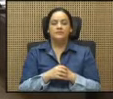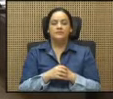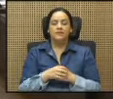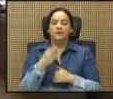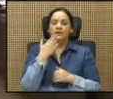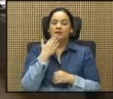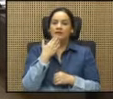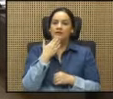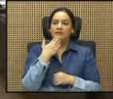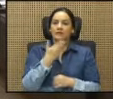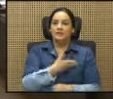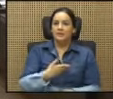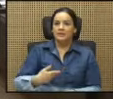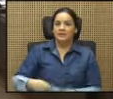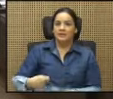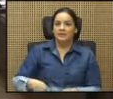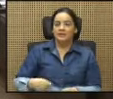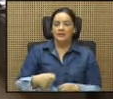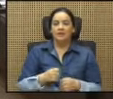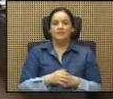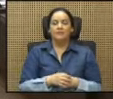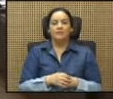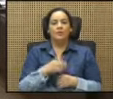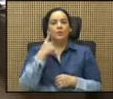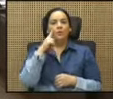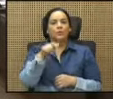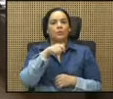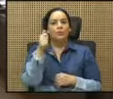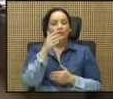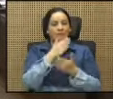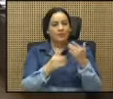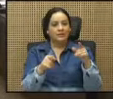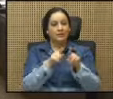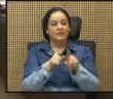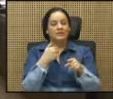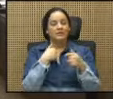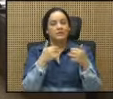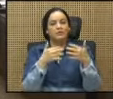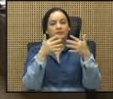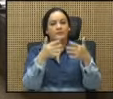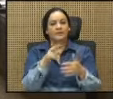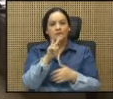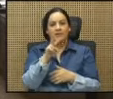Muchas gracias, presidenta. Por otra parte, tenemos el expediente